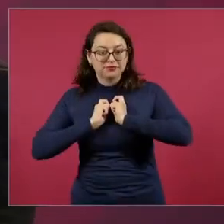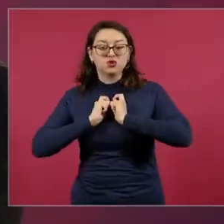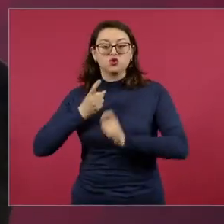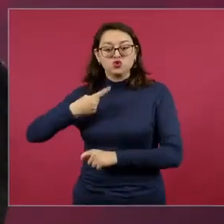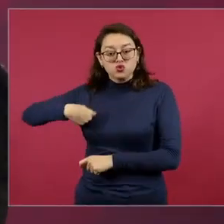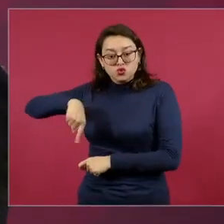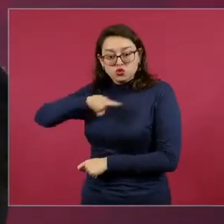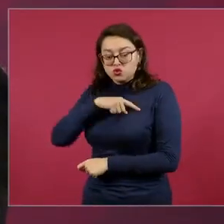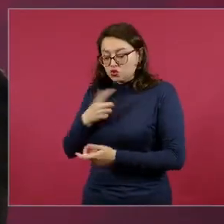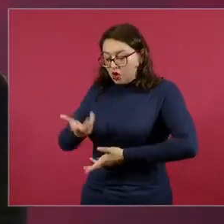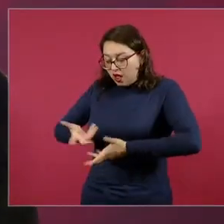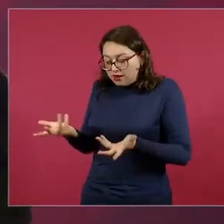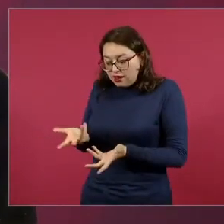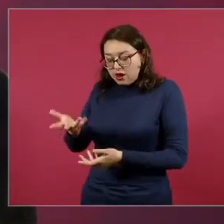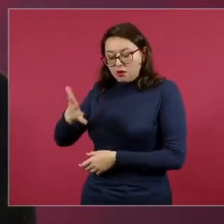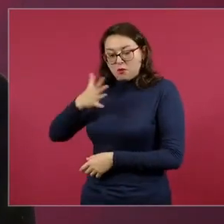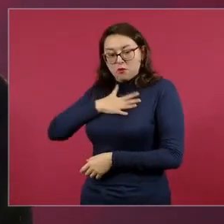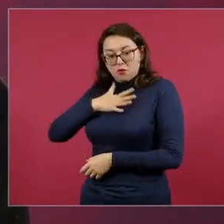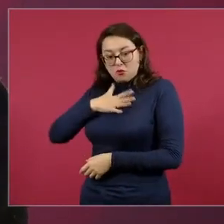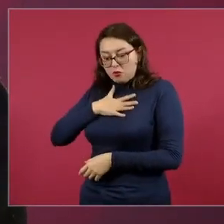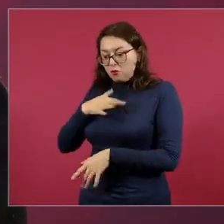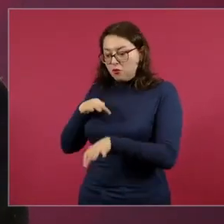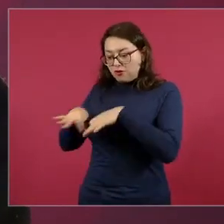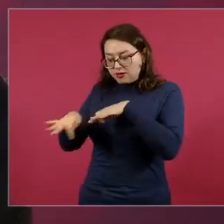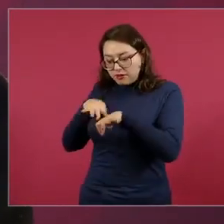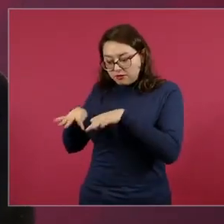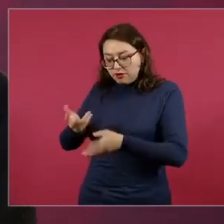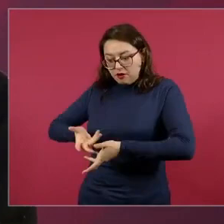Es un poco lo de Ayotzinapa,